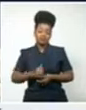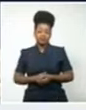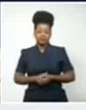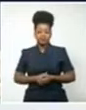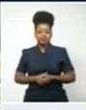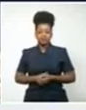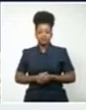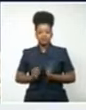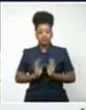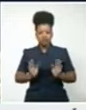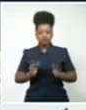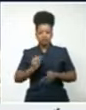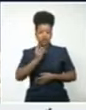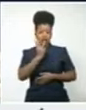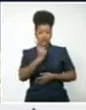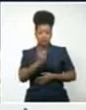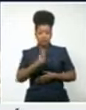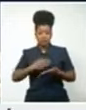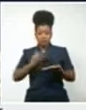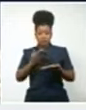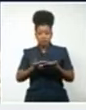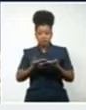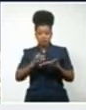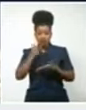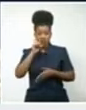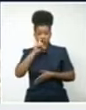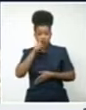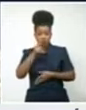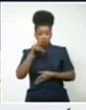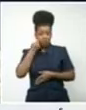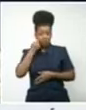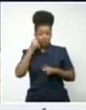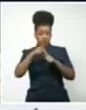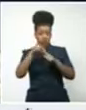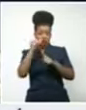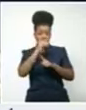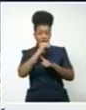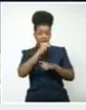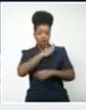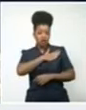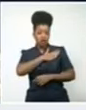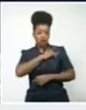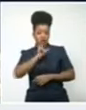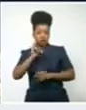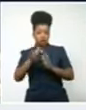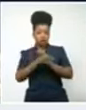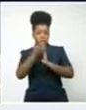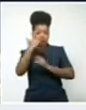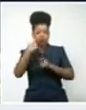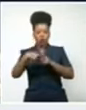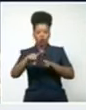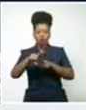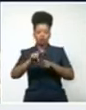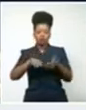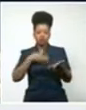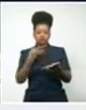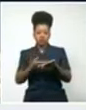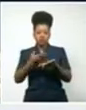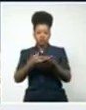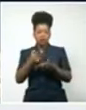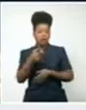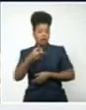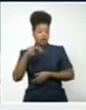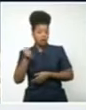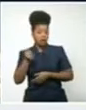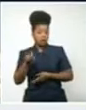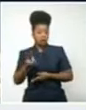las tres pruebas que al final te das cuenta que la tecnología suma, es una prueba más de kit rápido y que